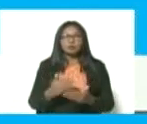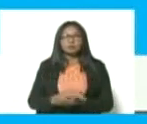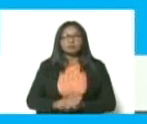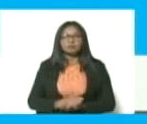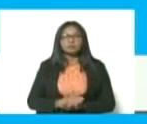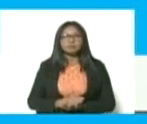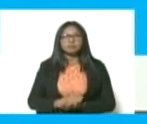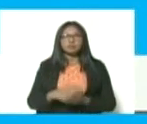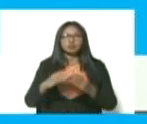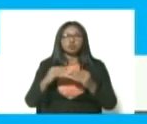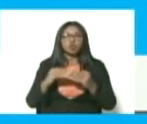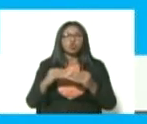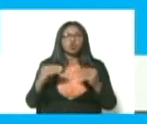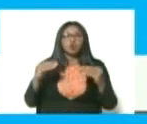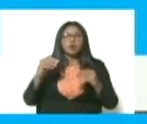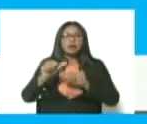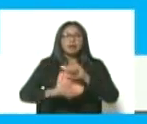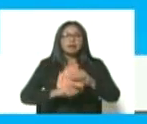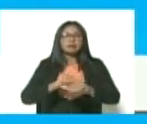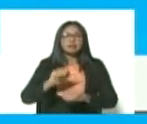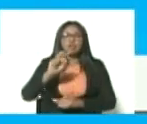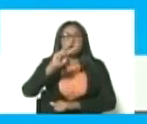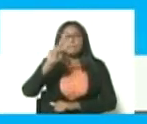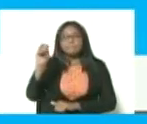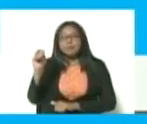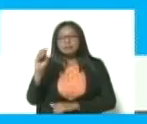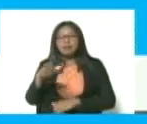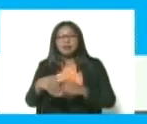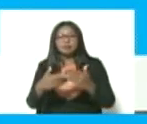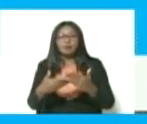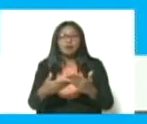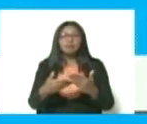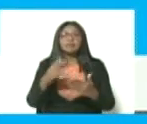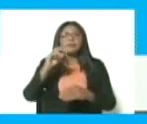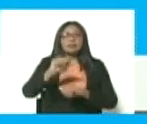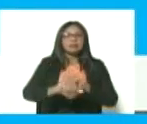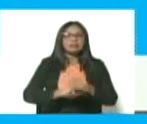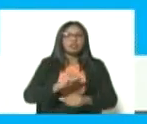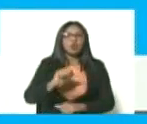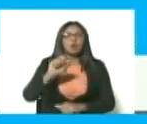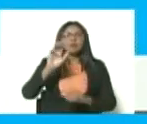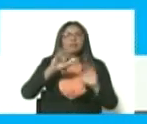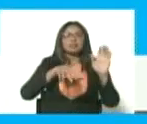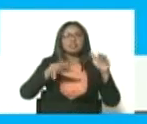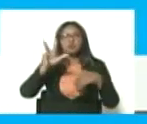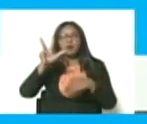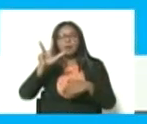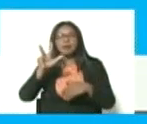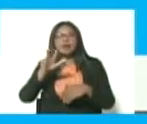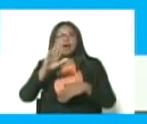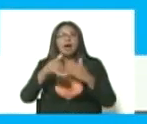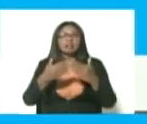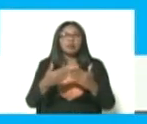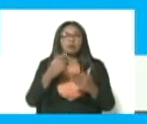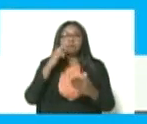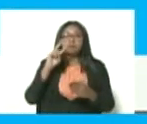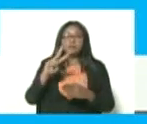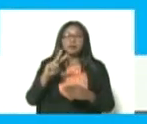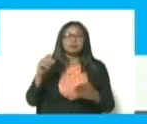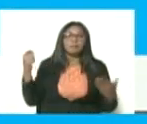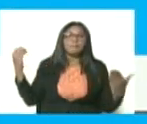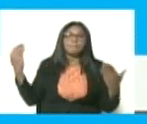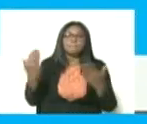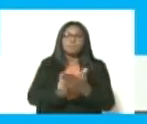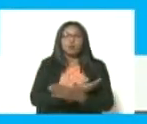todo el siglo XX hacia atrás y todo el siglo XIX hacia atrás, queda borrado.